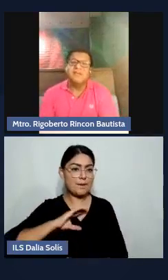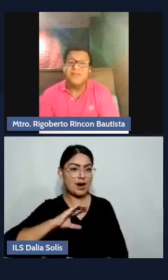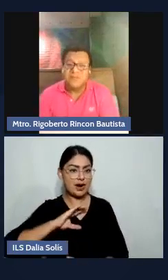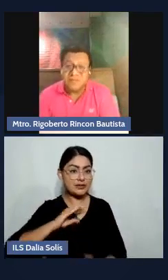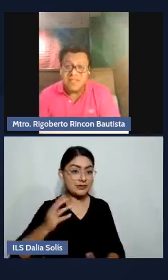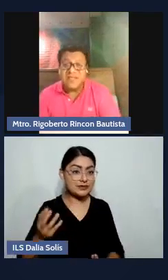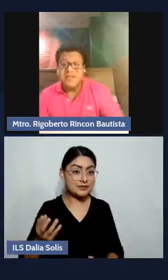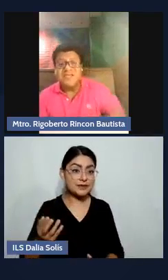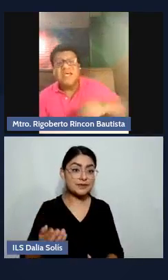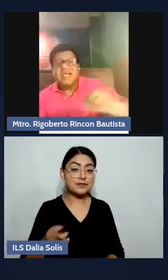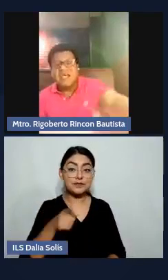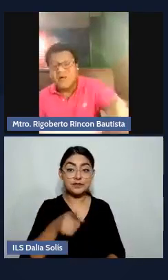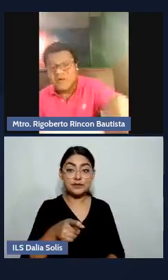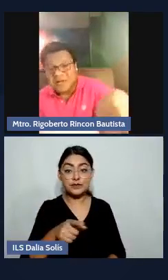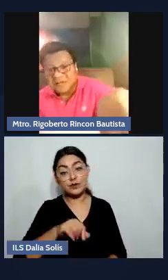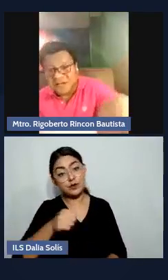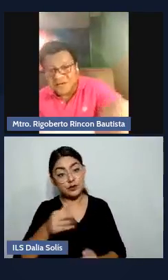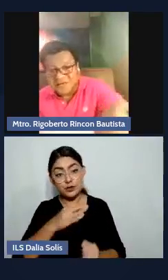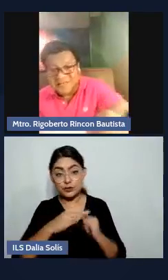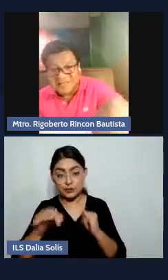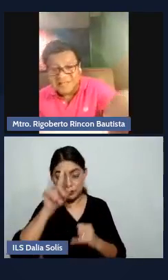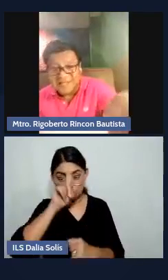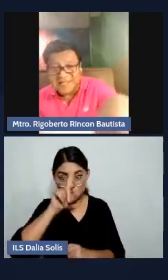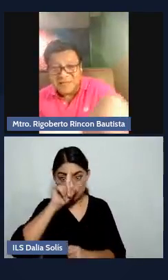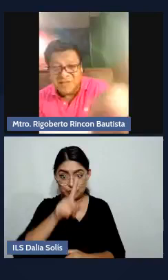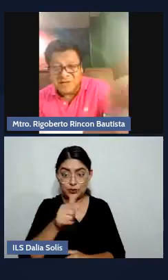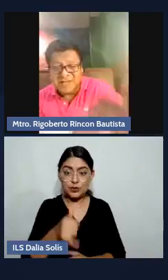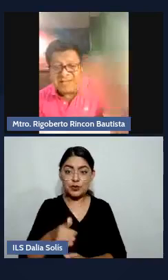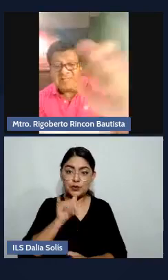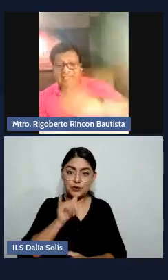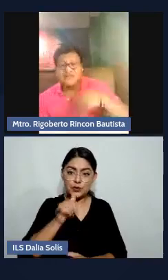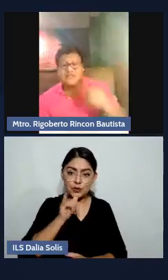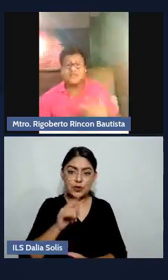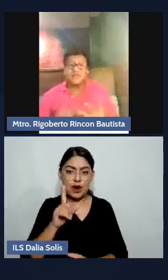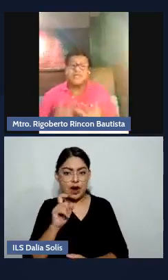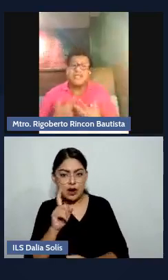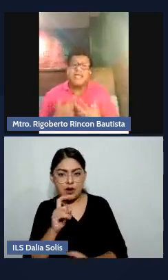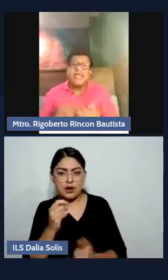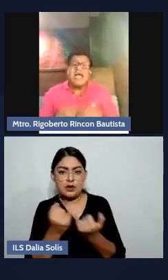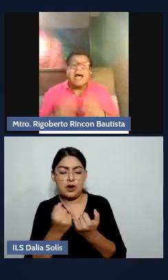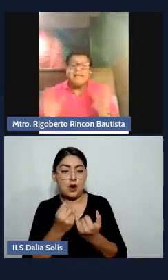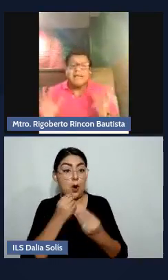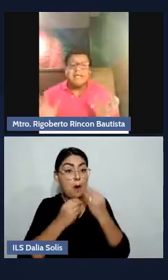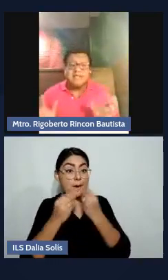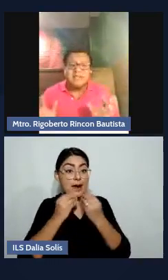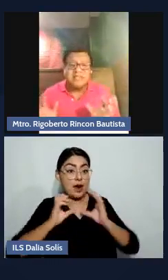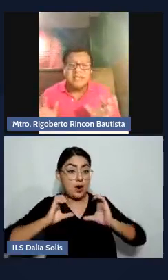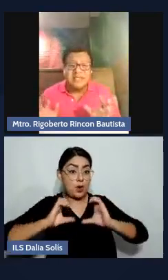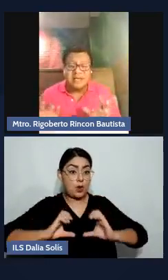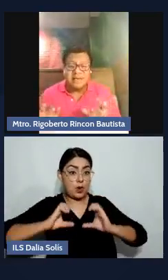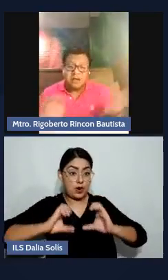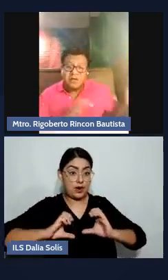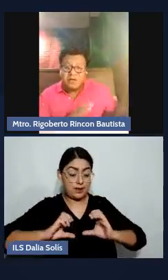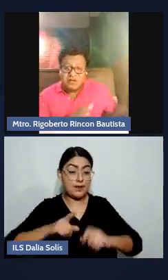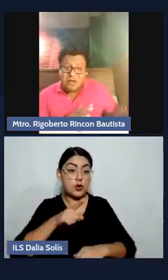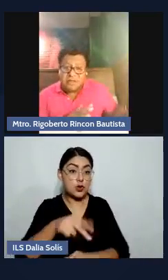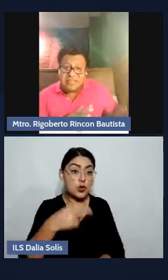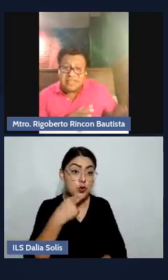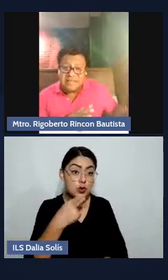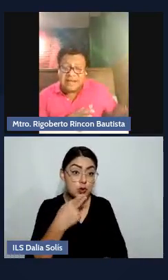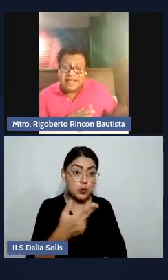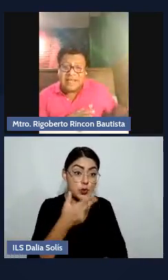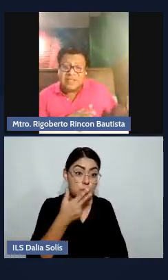líquidos y cuida lo que comes, que también es muy importante. Si nos damos cuenta, hablar de la sustancia de tabaco no solamente es hablar de